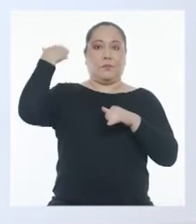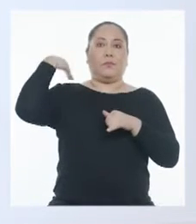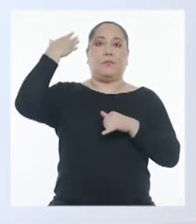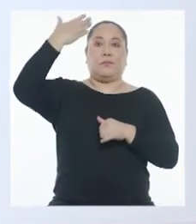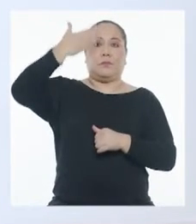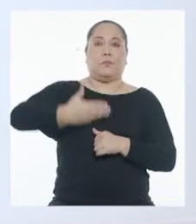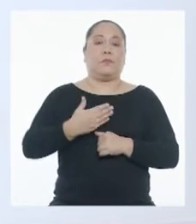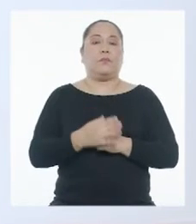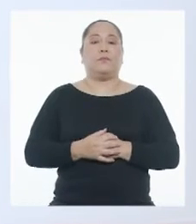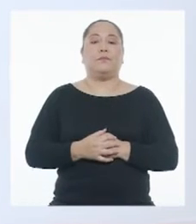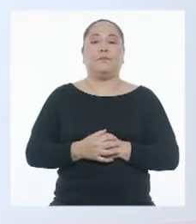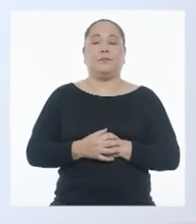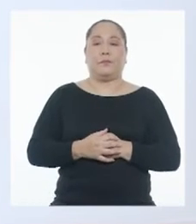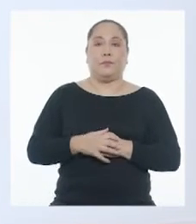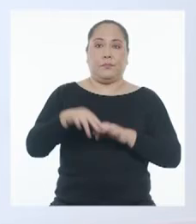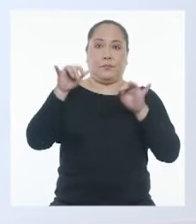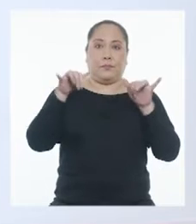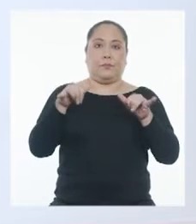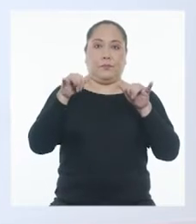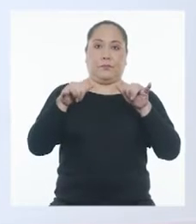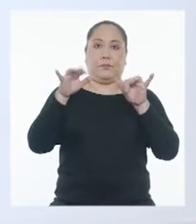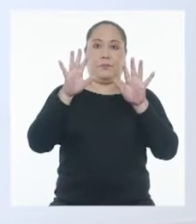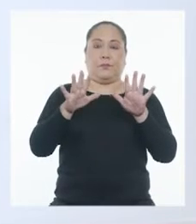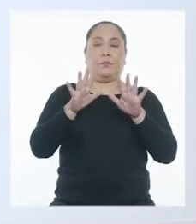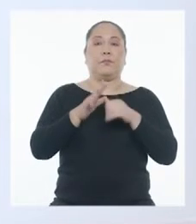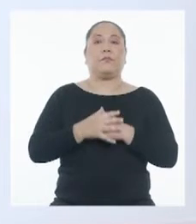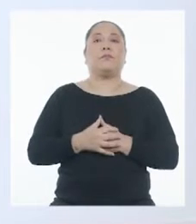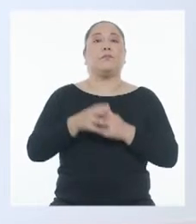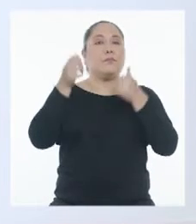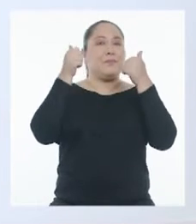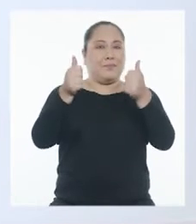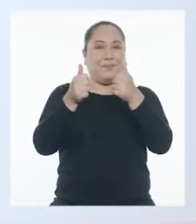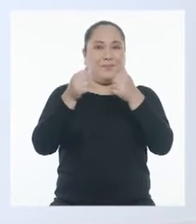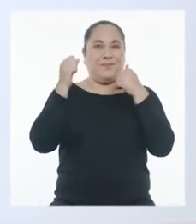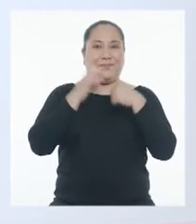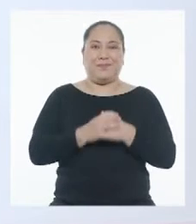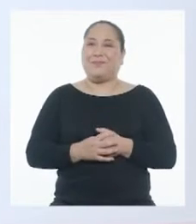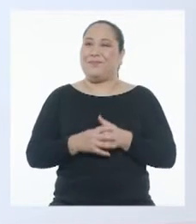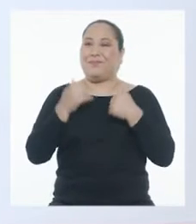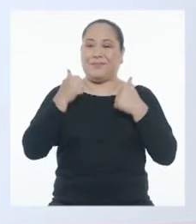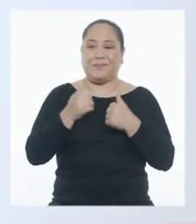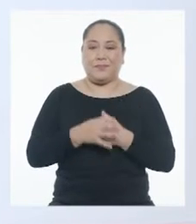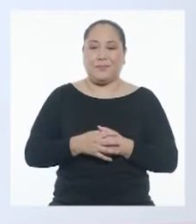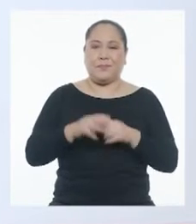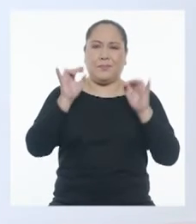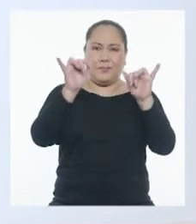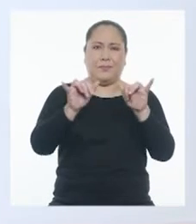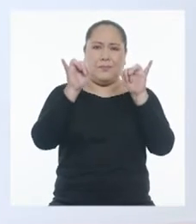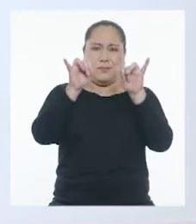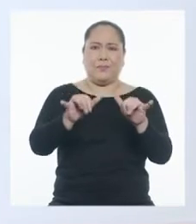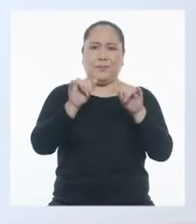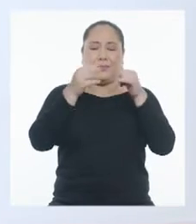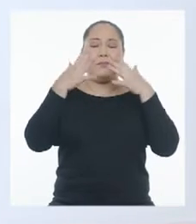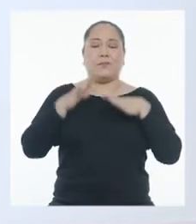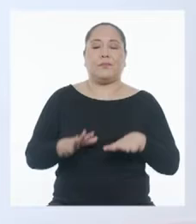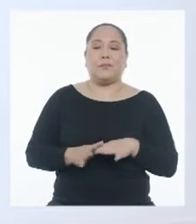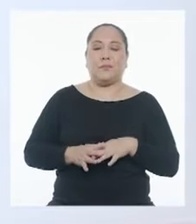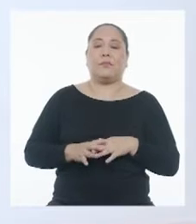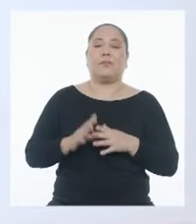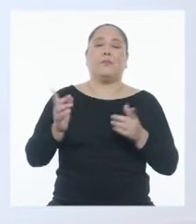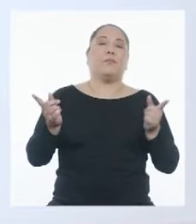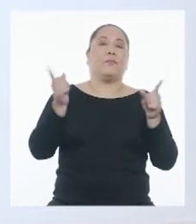la espalda estirada. Mantenemos la estabilidad. Muy bien, eso. Bien, mantengo.